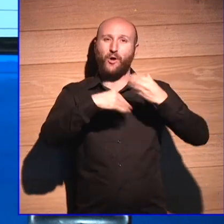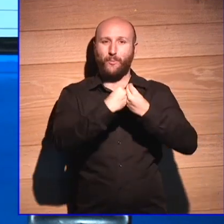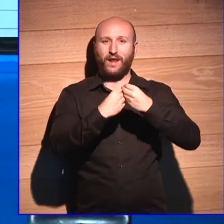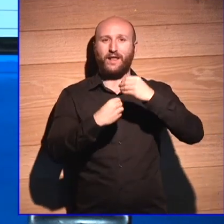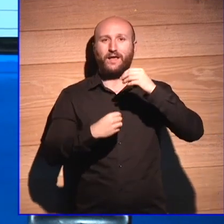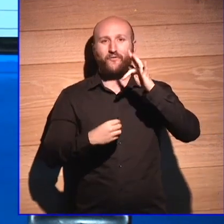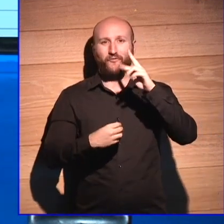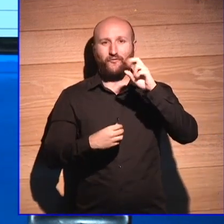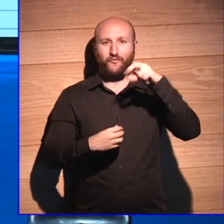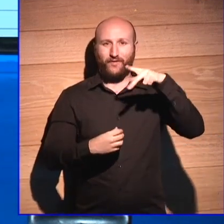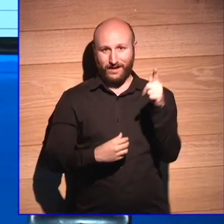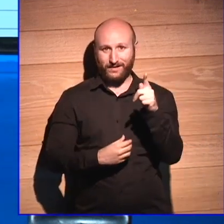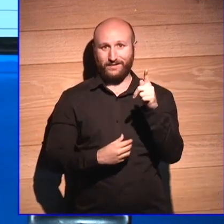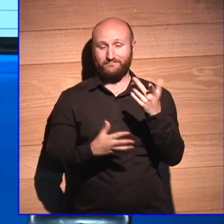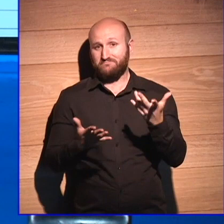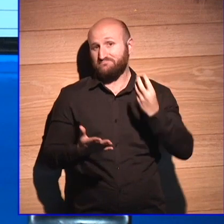es una